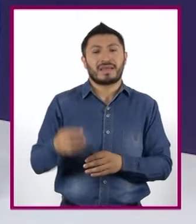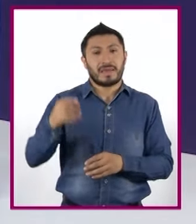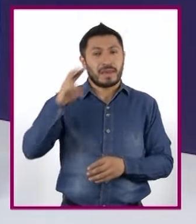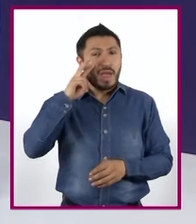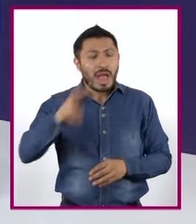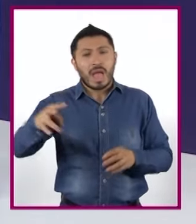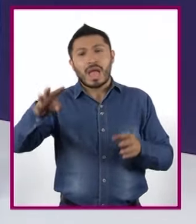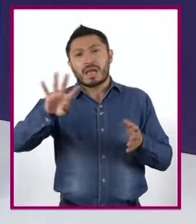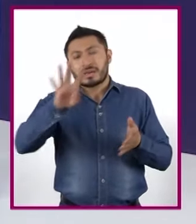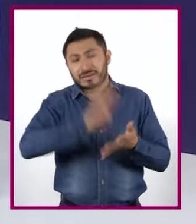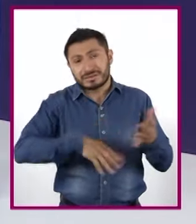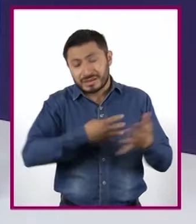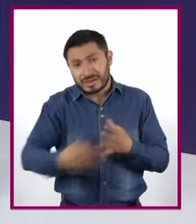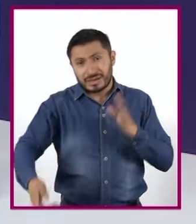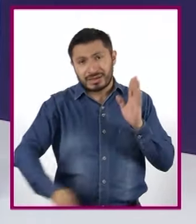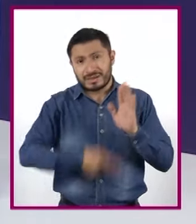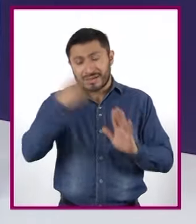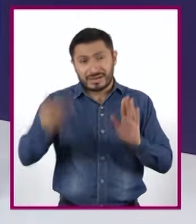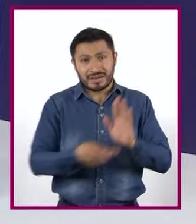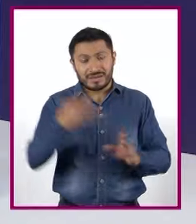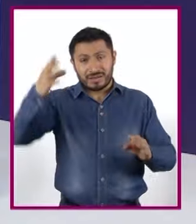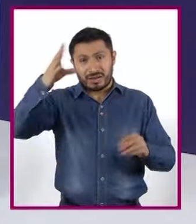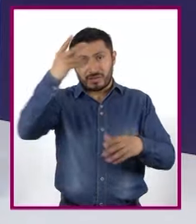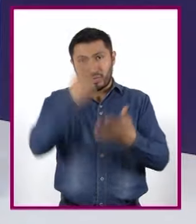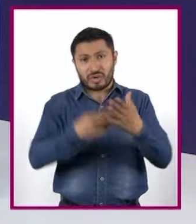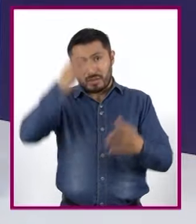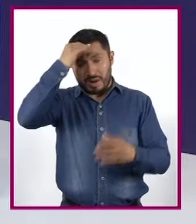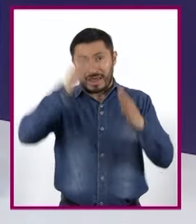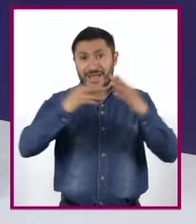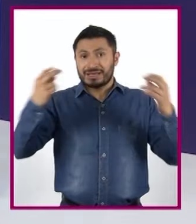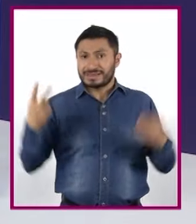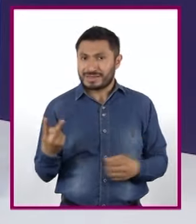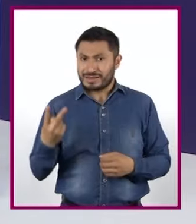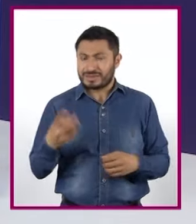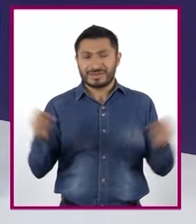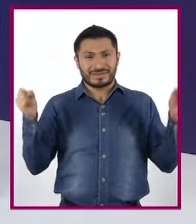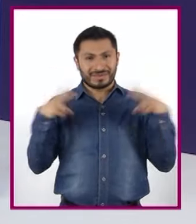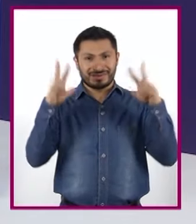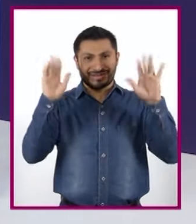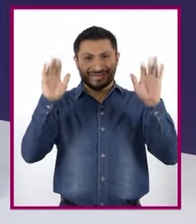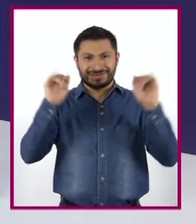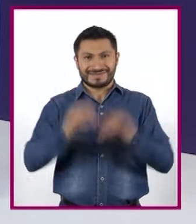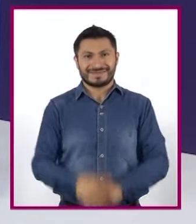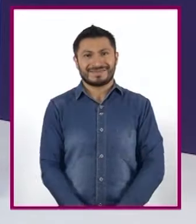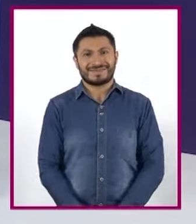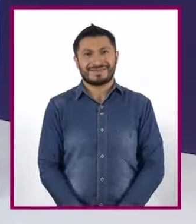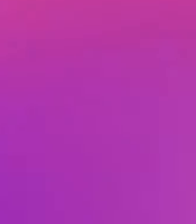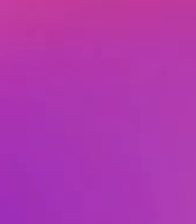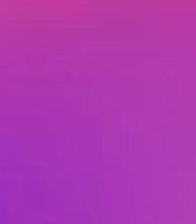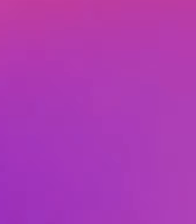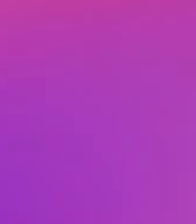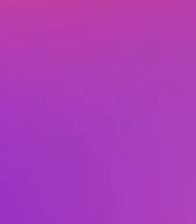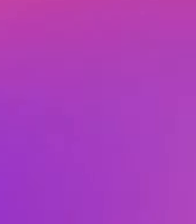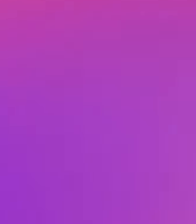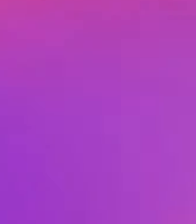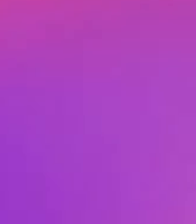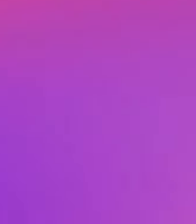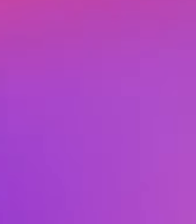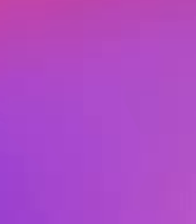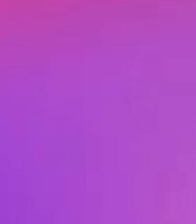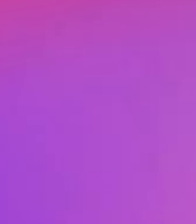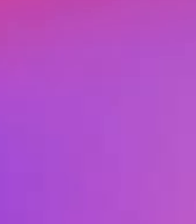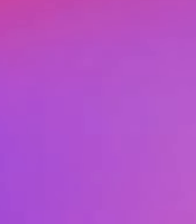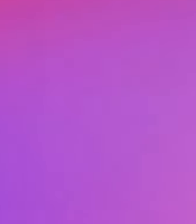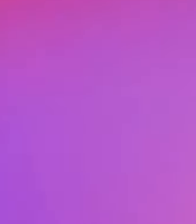de repeticiones del programa Aprende en Casa 2. ¡Hasta la próxima! Si tienes dudas